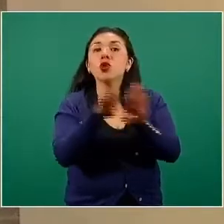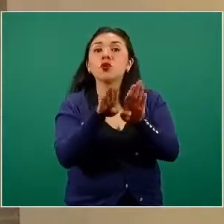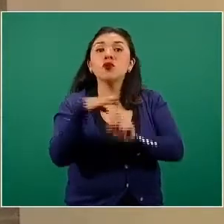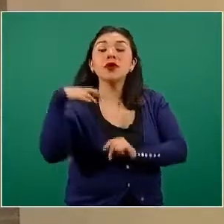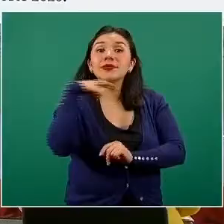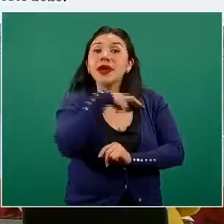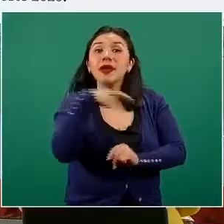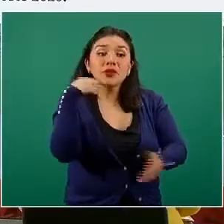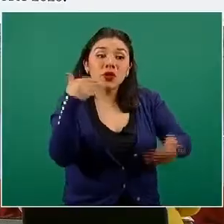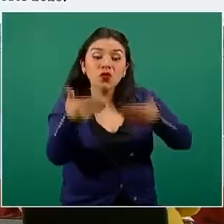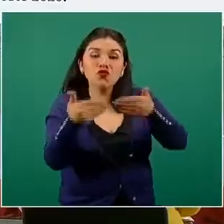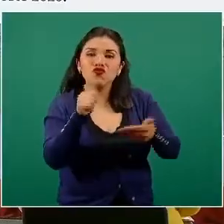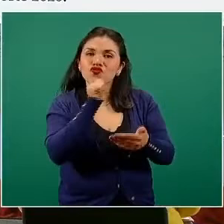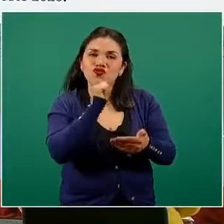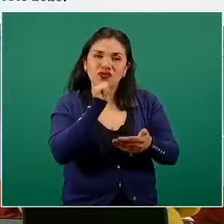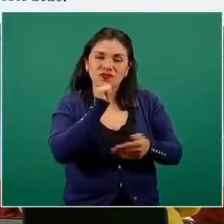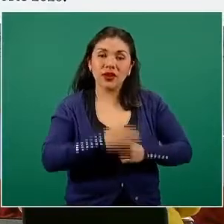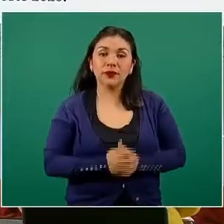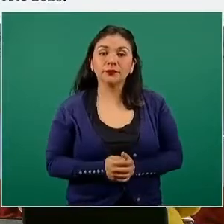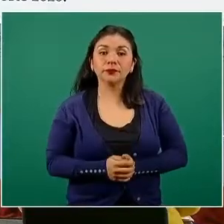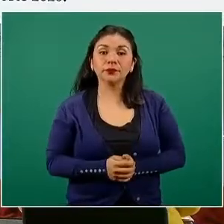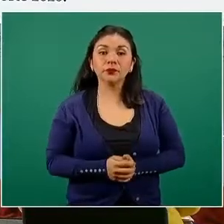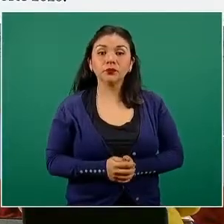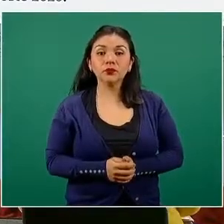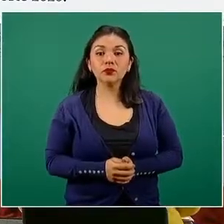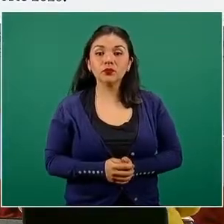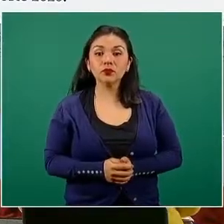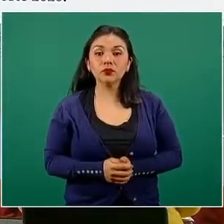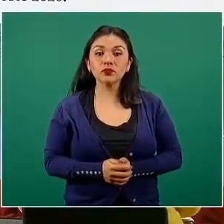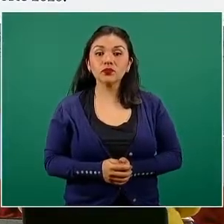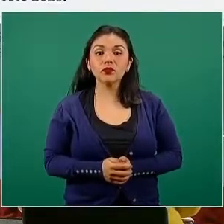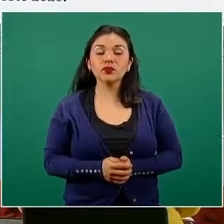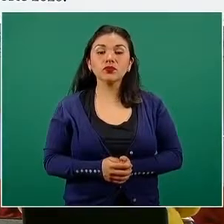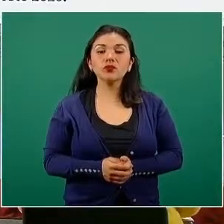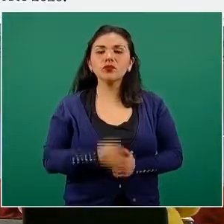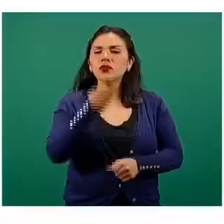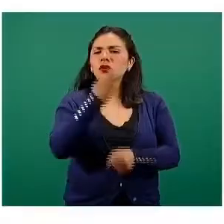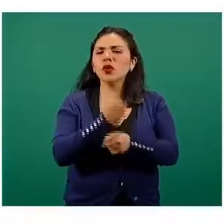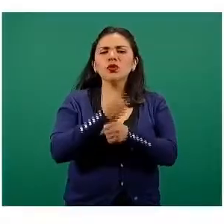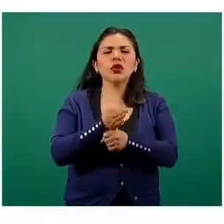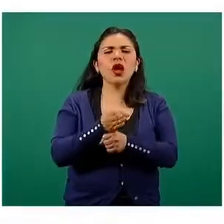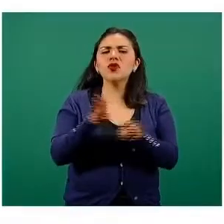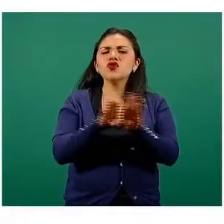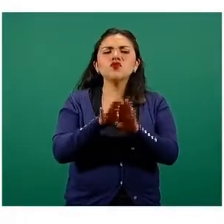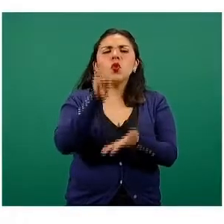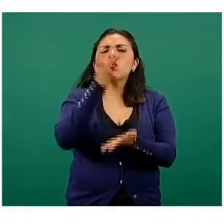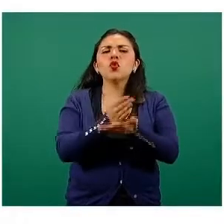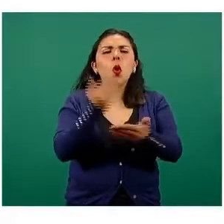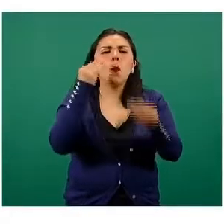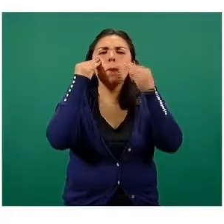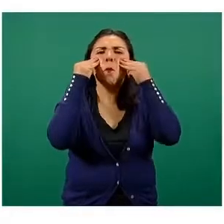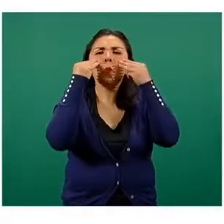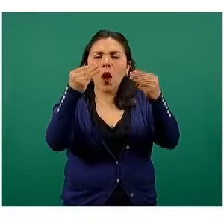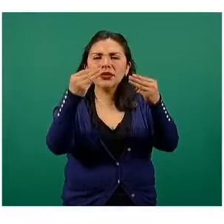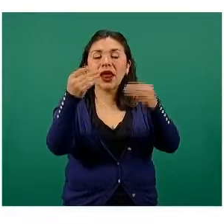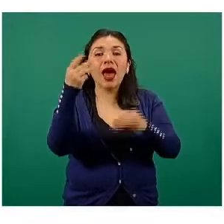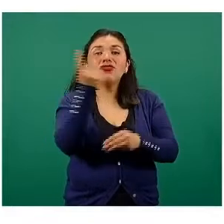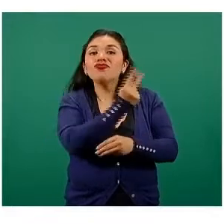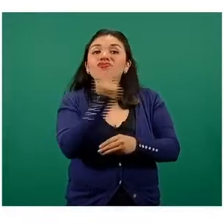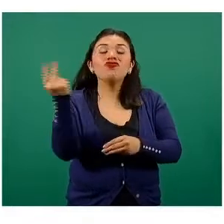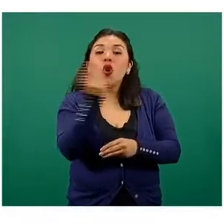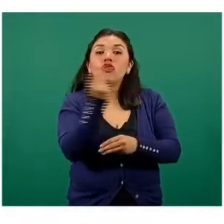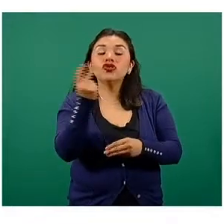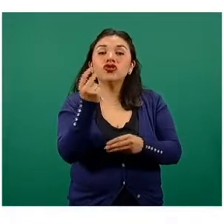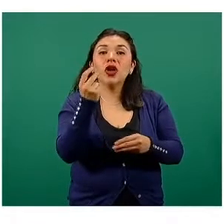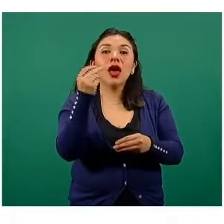en el último mes. Entonces, nada más para mostrarles, ahora sí, comparando el mismo periodo analizado de las dos